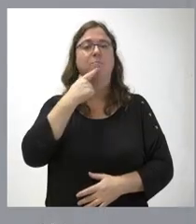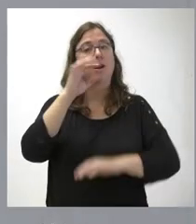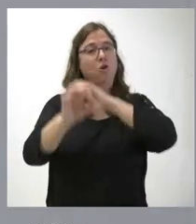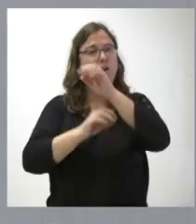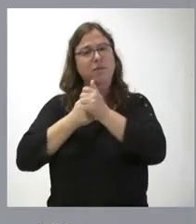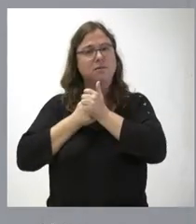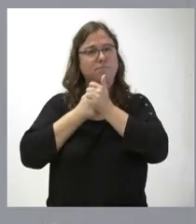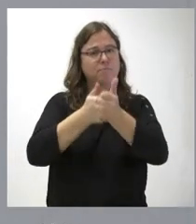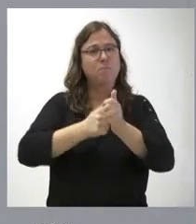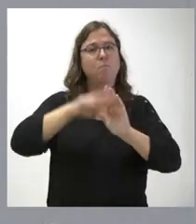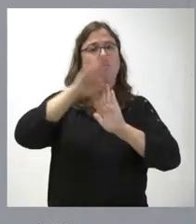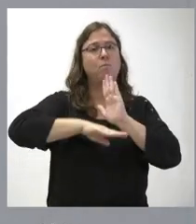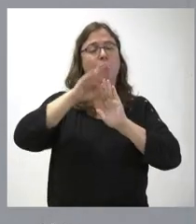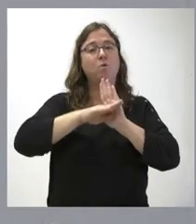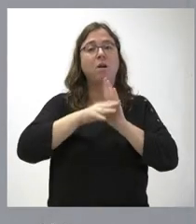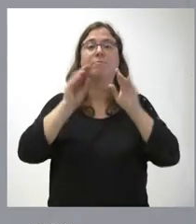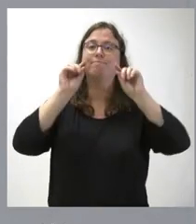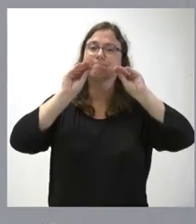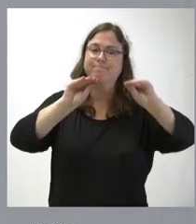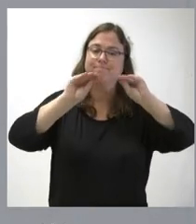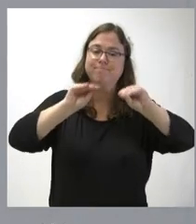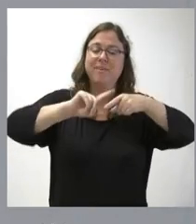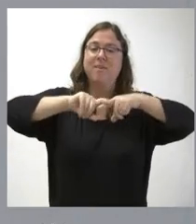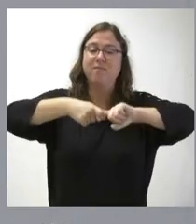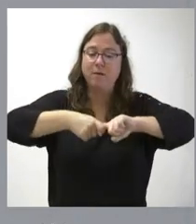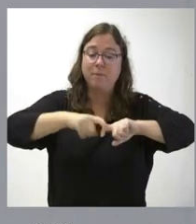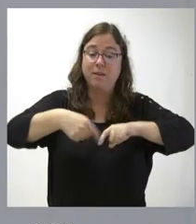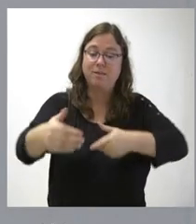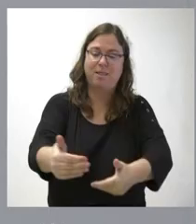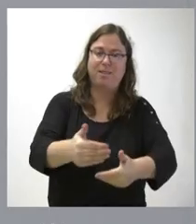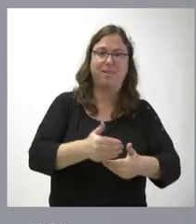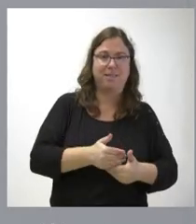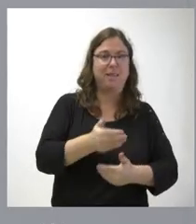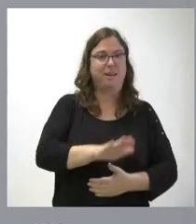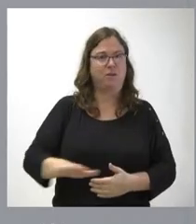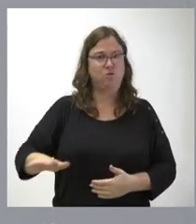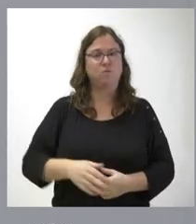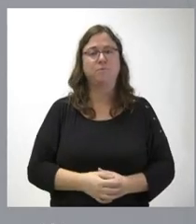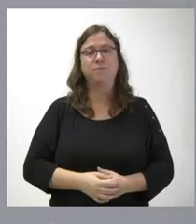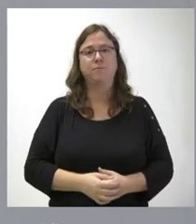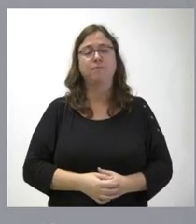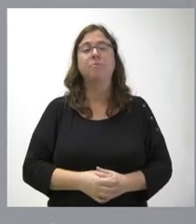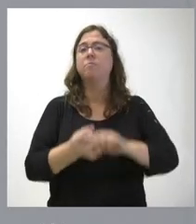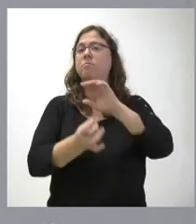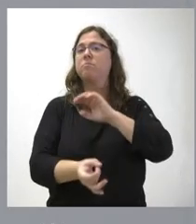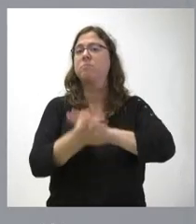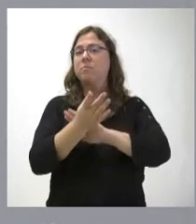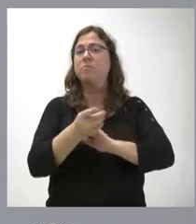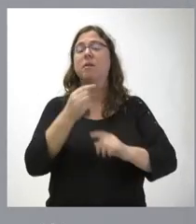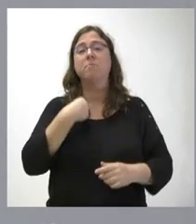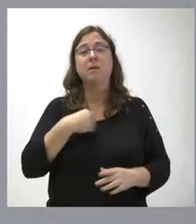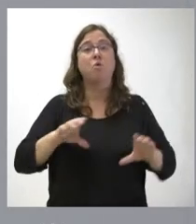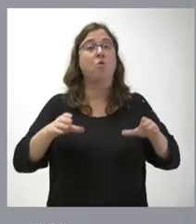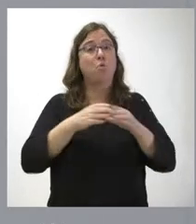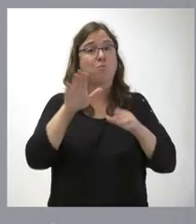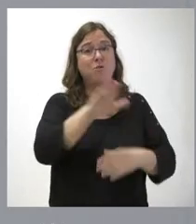seguimiento el programa y formar a las a las familias que acogen a los menores es una iniciativa a través del cual un numeroso grupo de